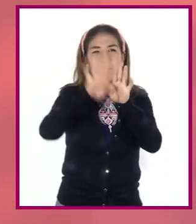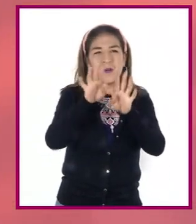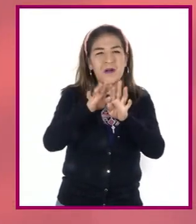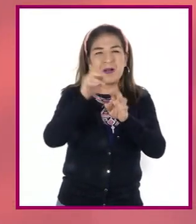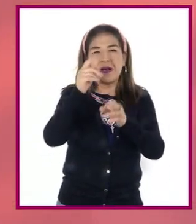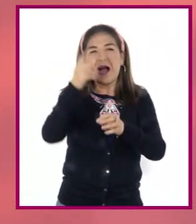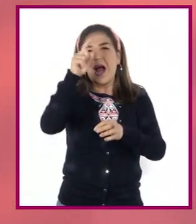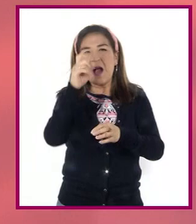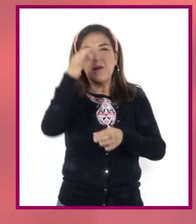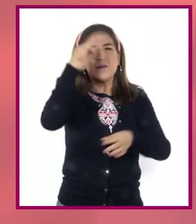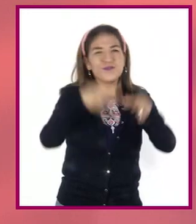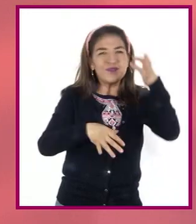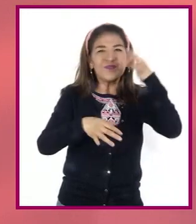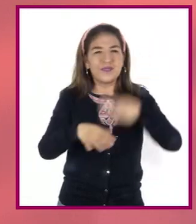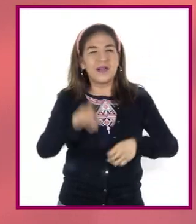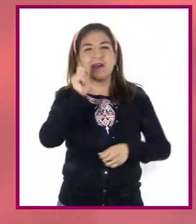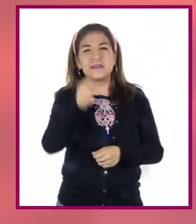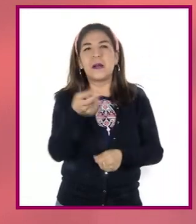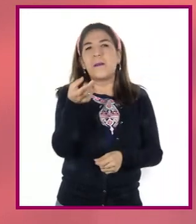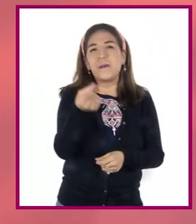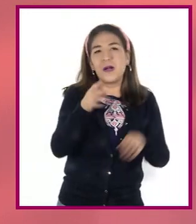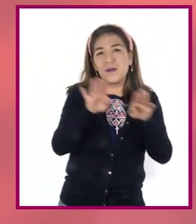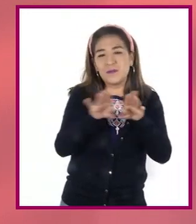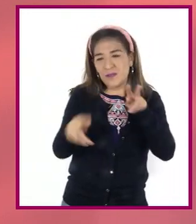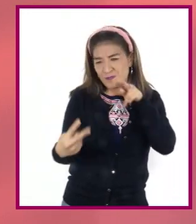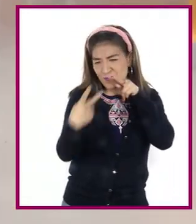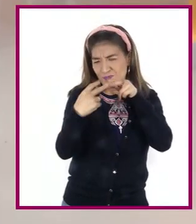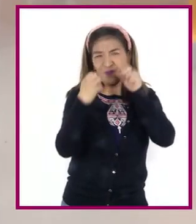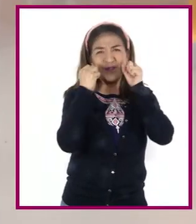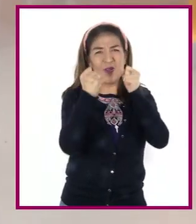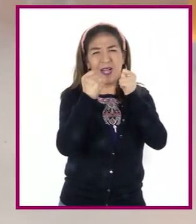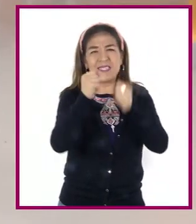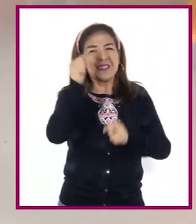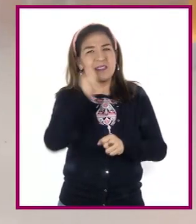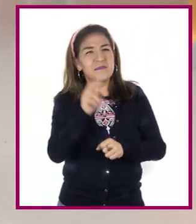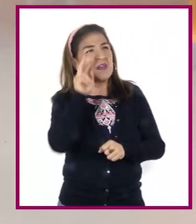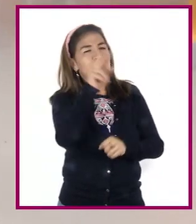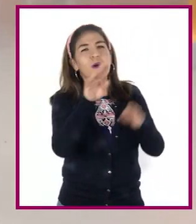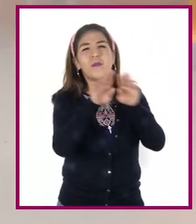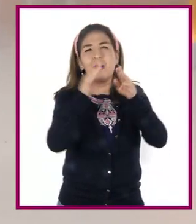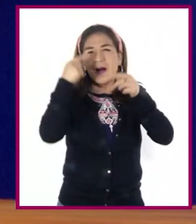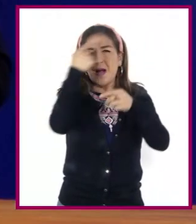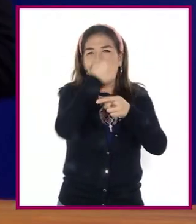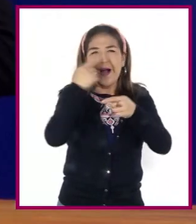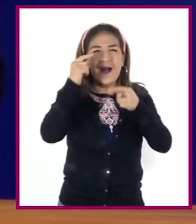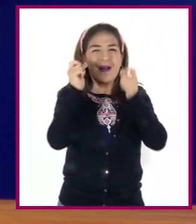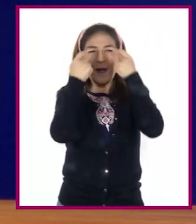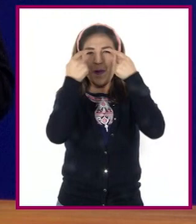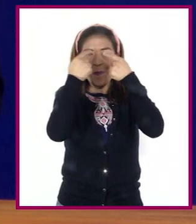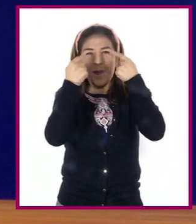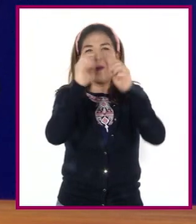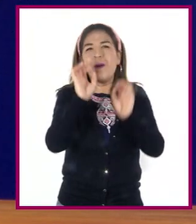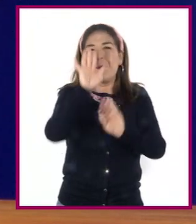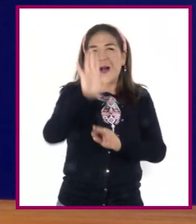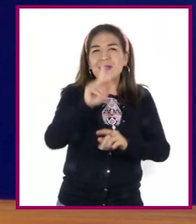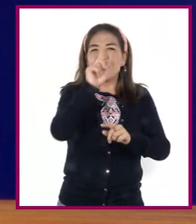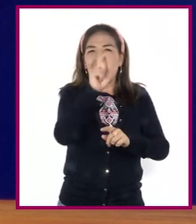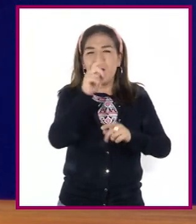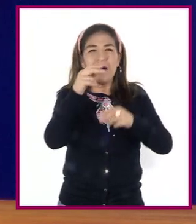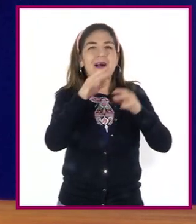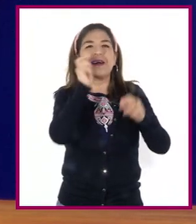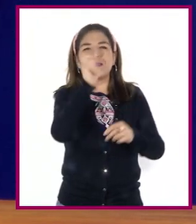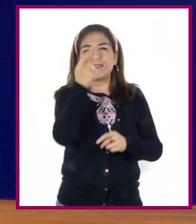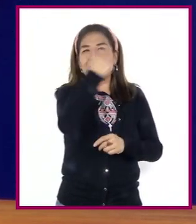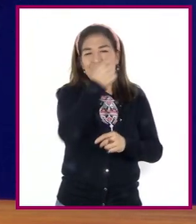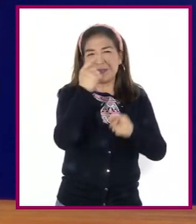Porque hay muchos perros así, que nos miran con mucha intensidad y sus ojos siempre están húmedos. Muy bien, y habrán observado que describen